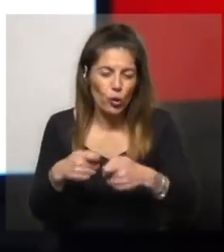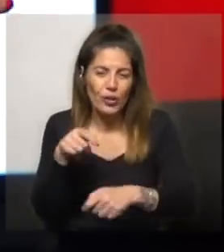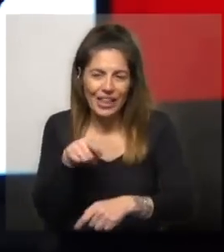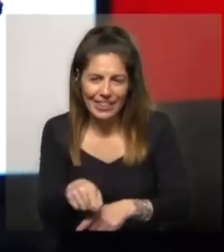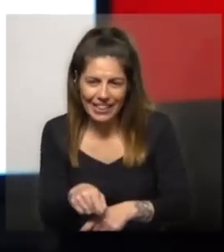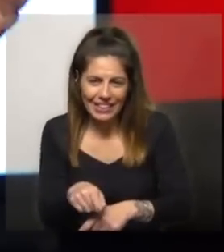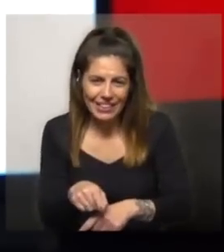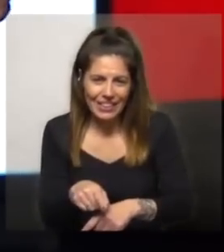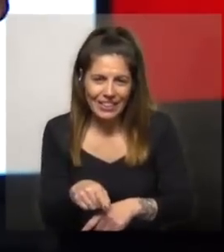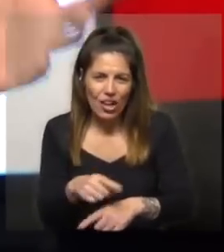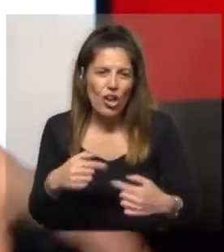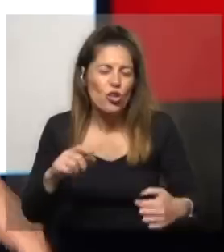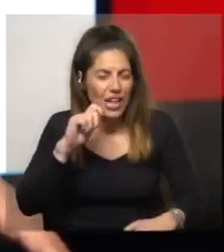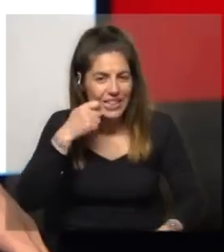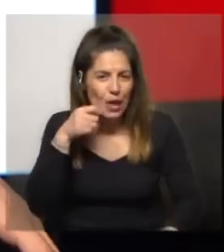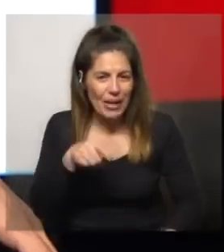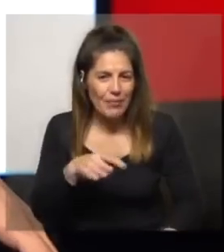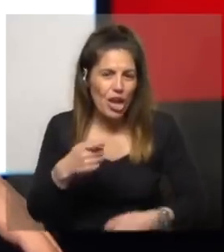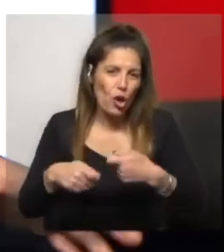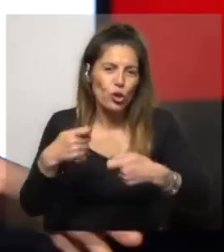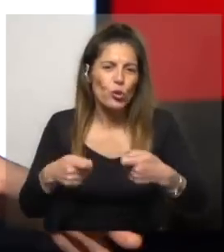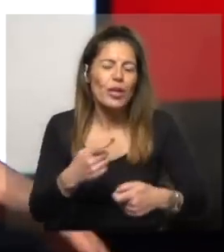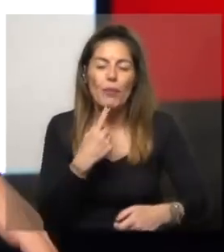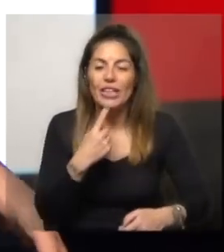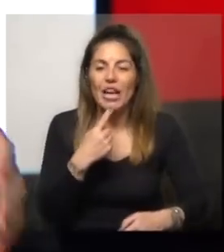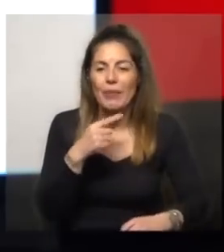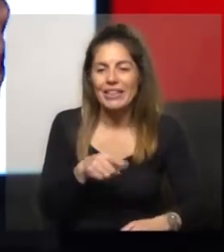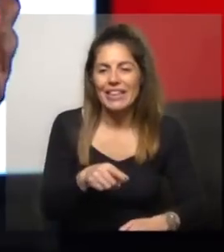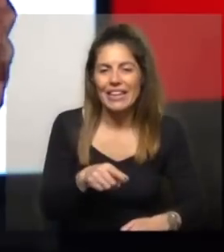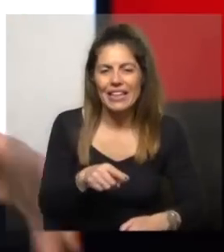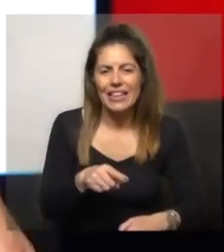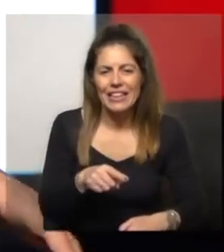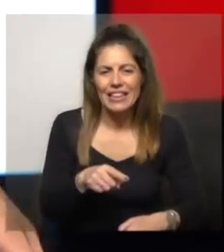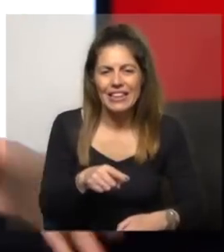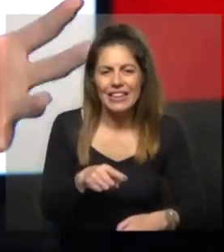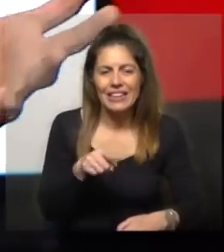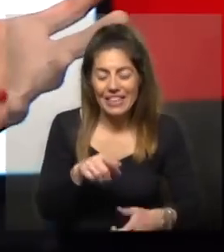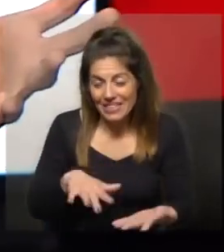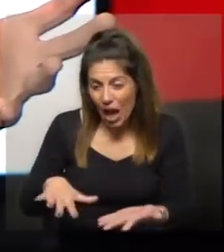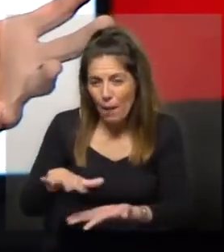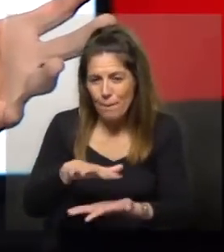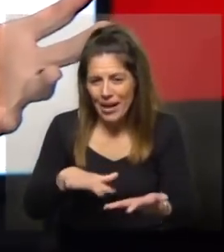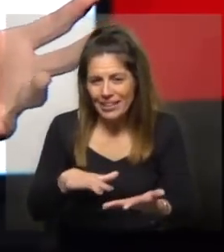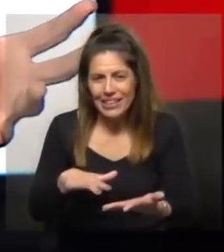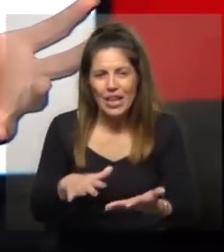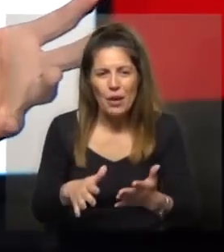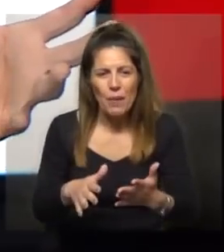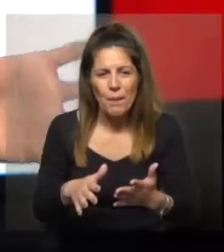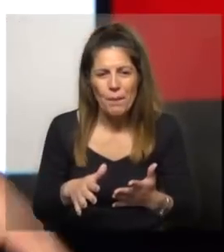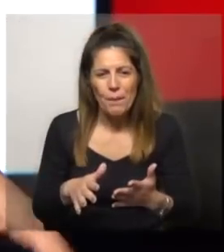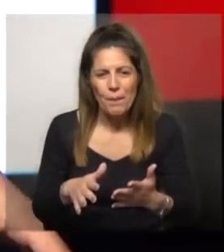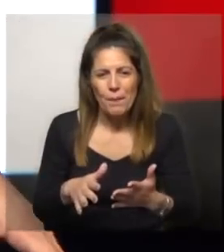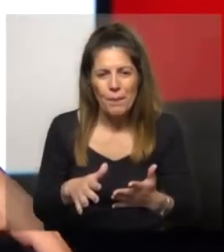había una cosa linda para mí en construir políticamente Desde esa parte más O sea